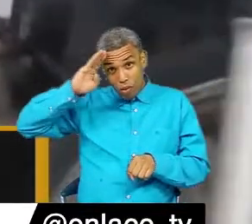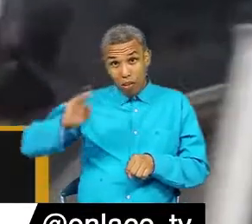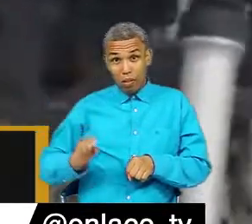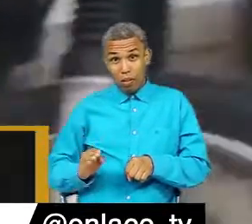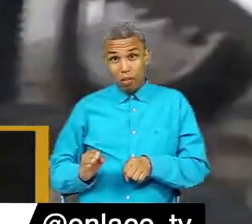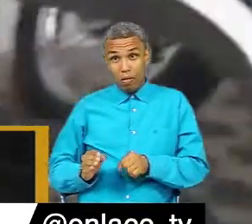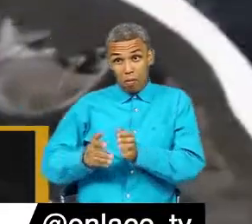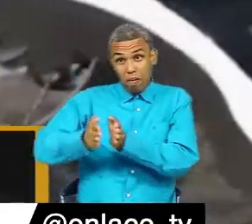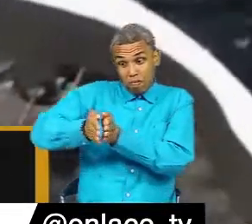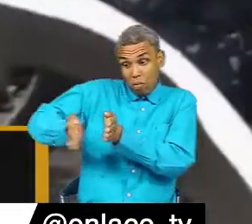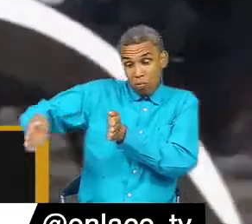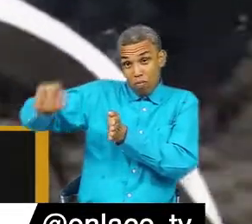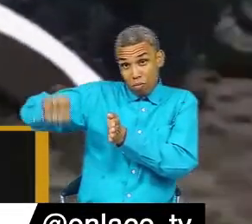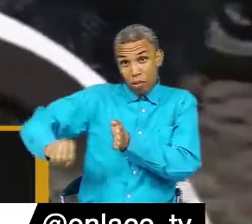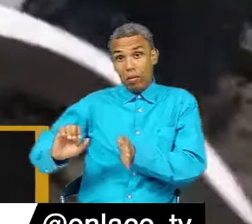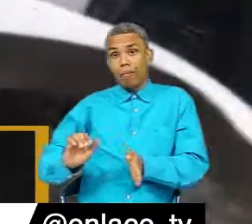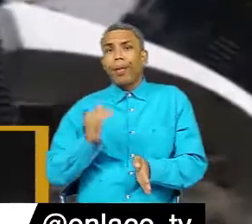más de una vez